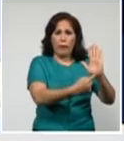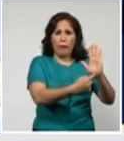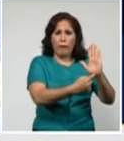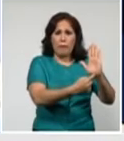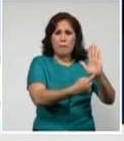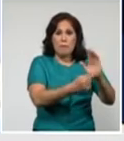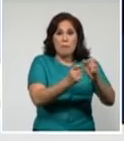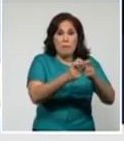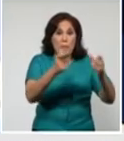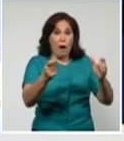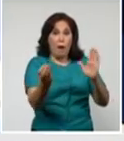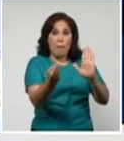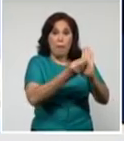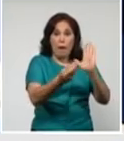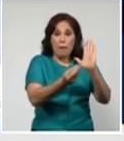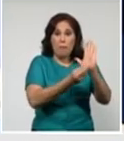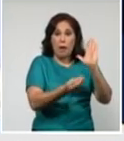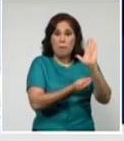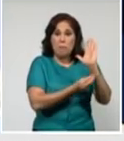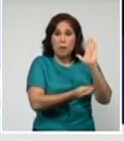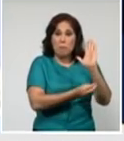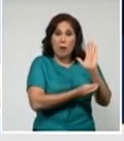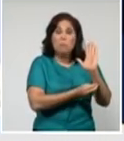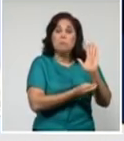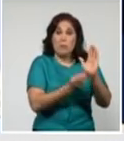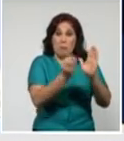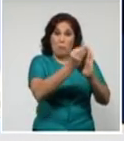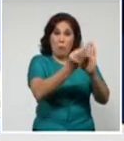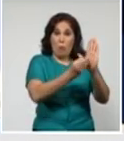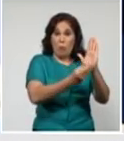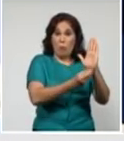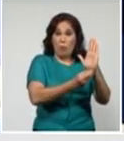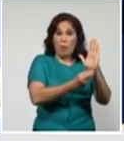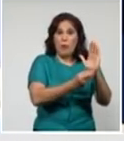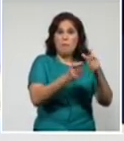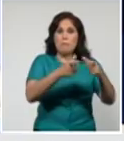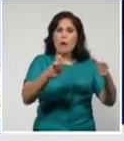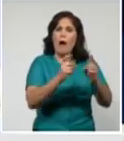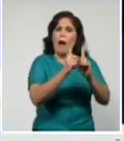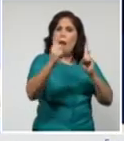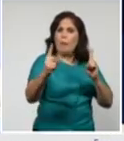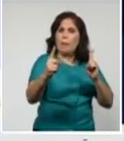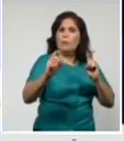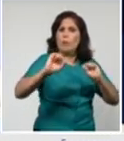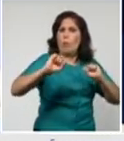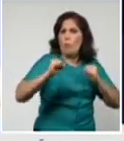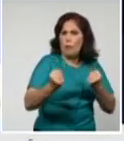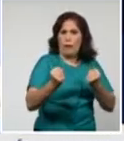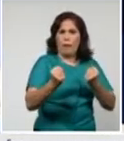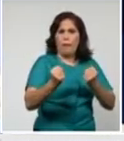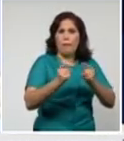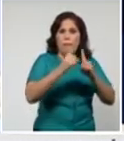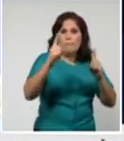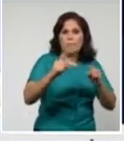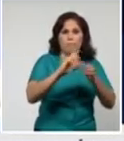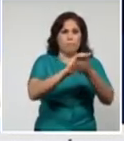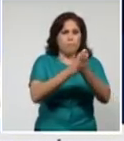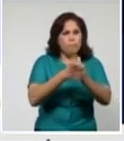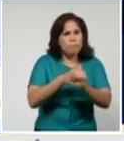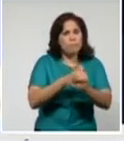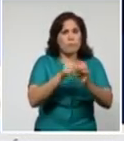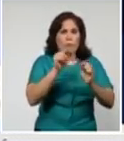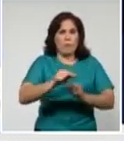incrementa actividades. Cuando digo incrementa aislamiento de contacto, incrementa aislamiento de